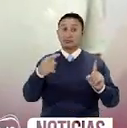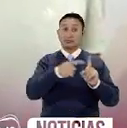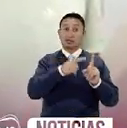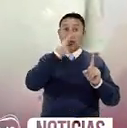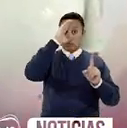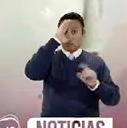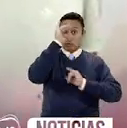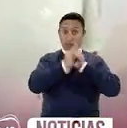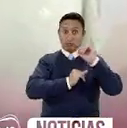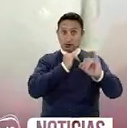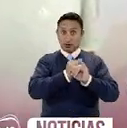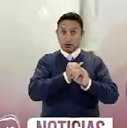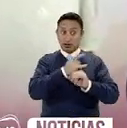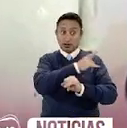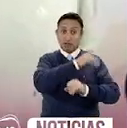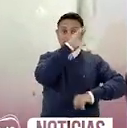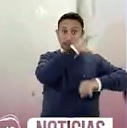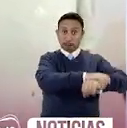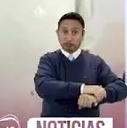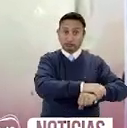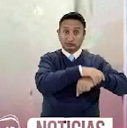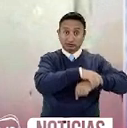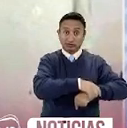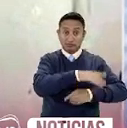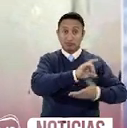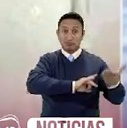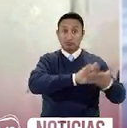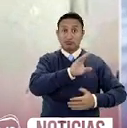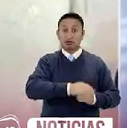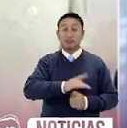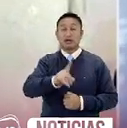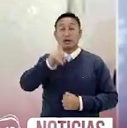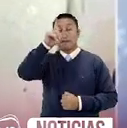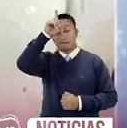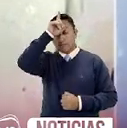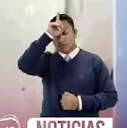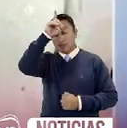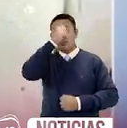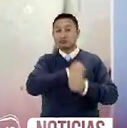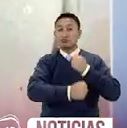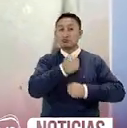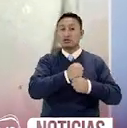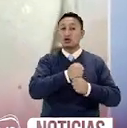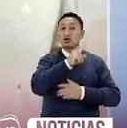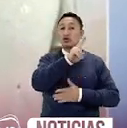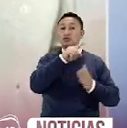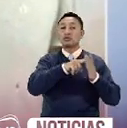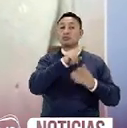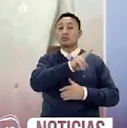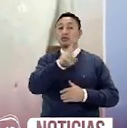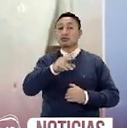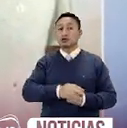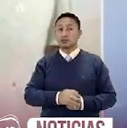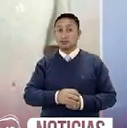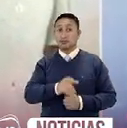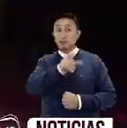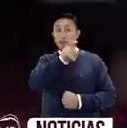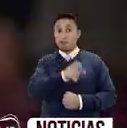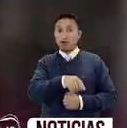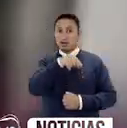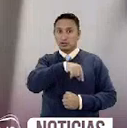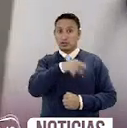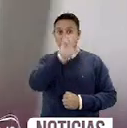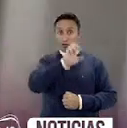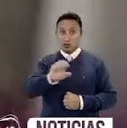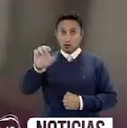y había orden de detención y captura por la justicia alemana desde el año 2022. Lo habían considerado como una búsqueda europea